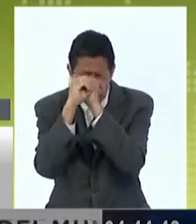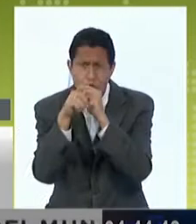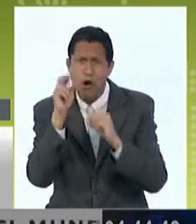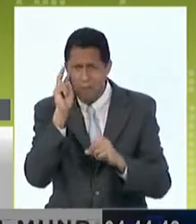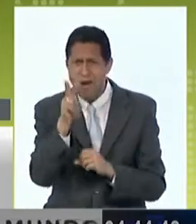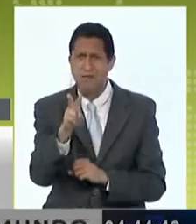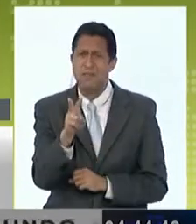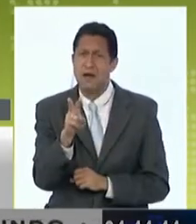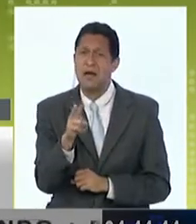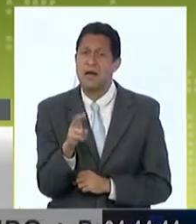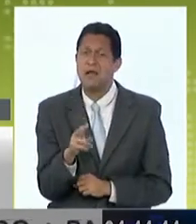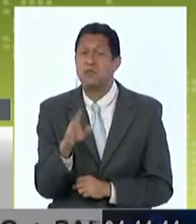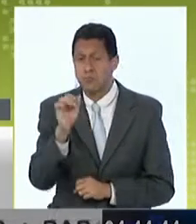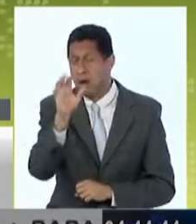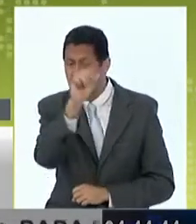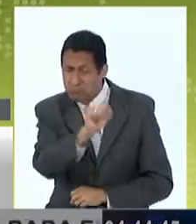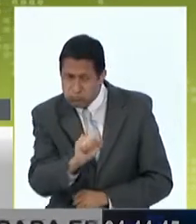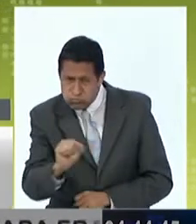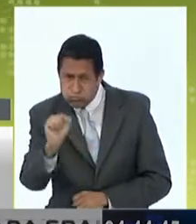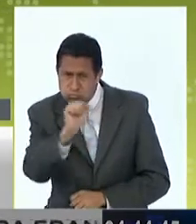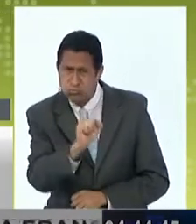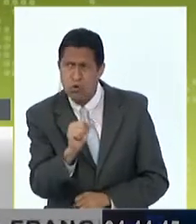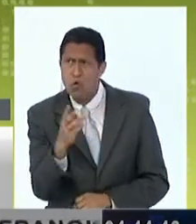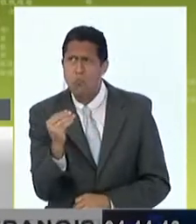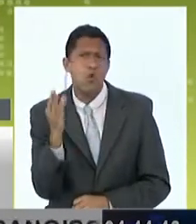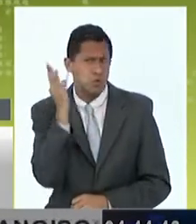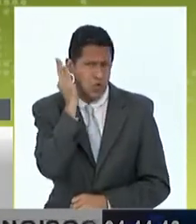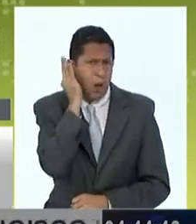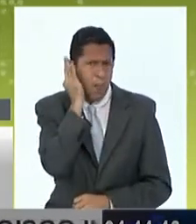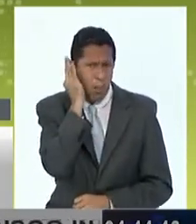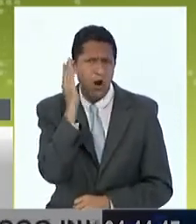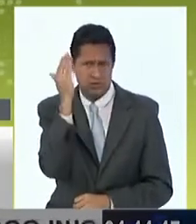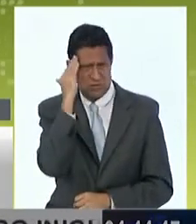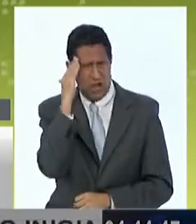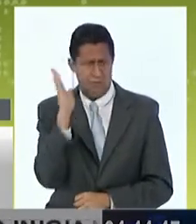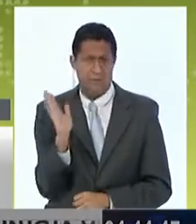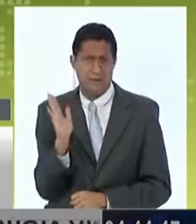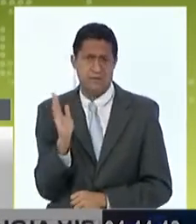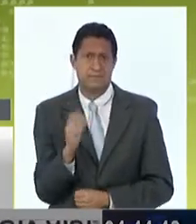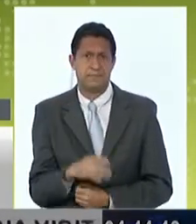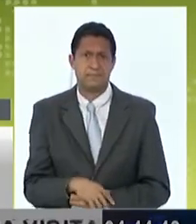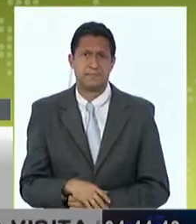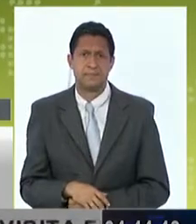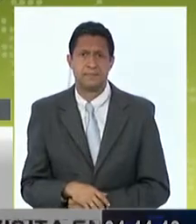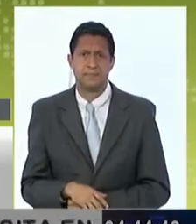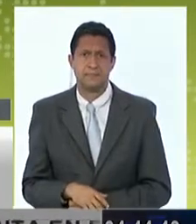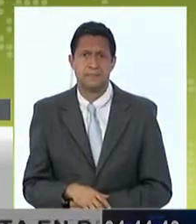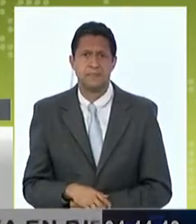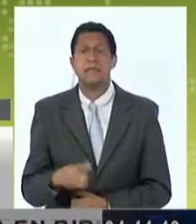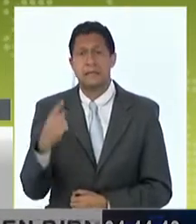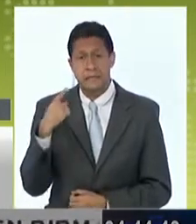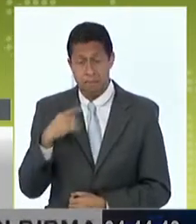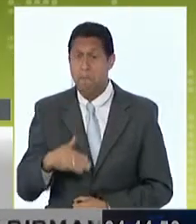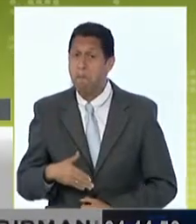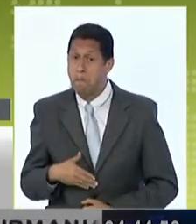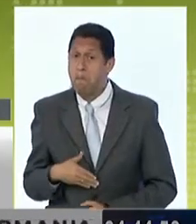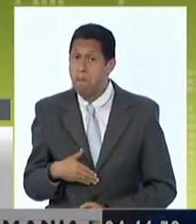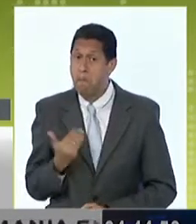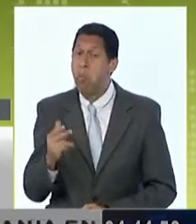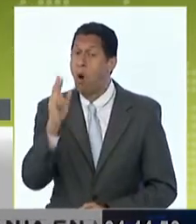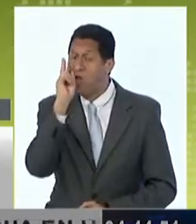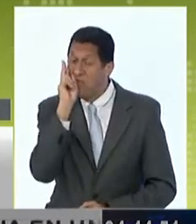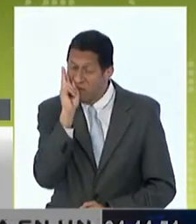diagnóstica de imagen que muchas mujeres lo conocen y tiene una capacidad de